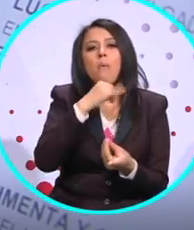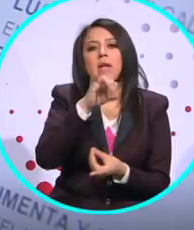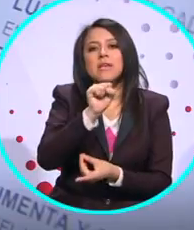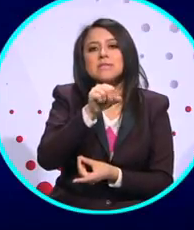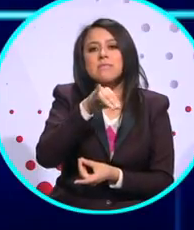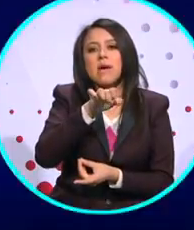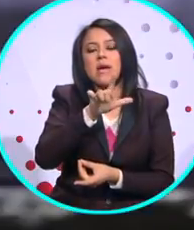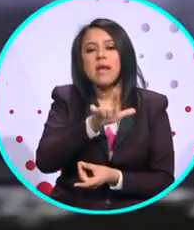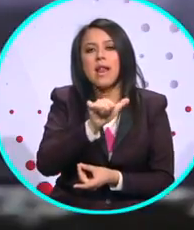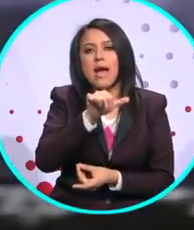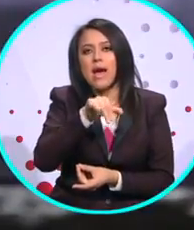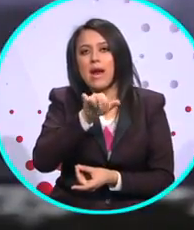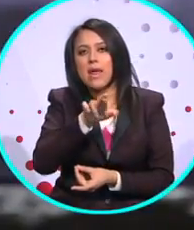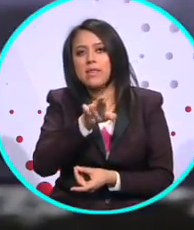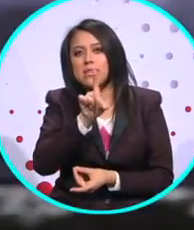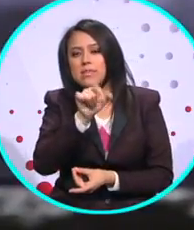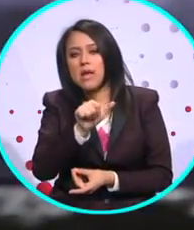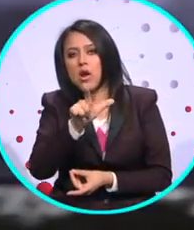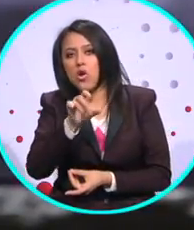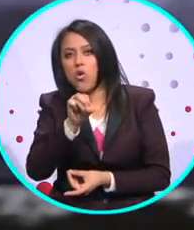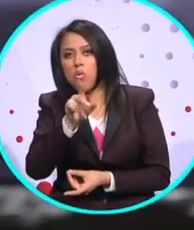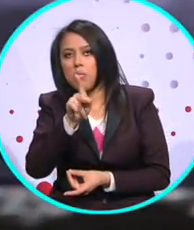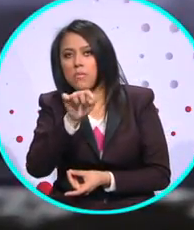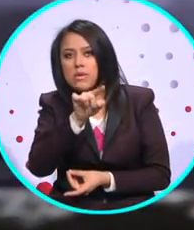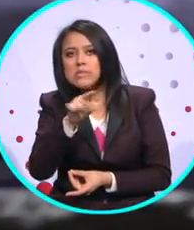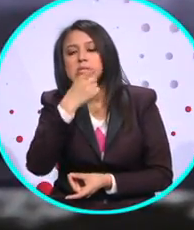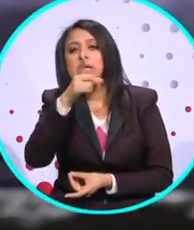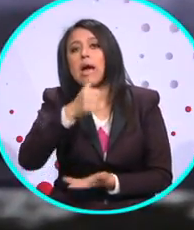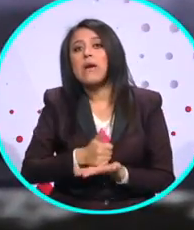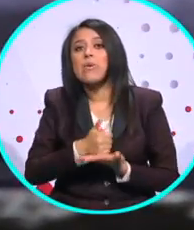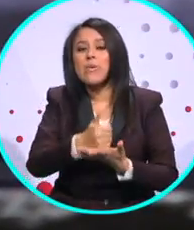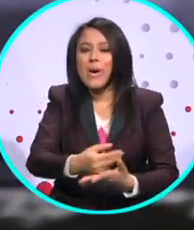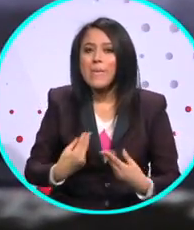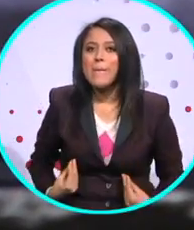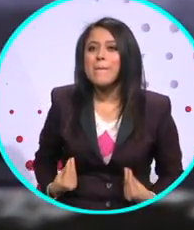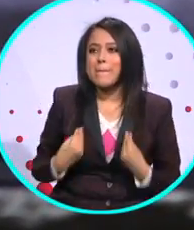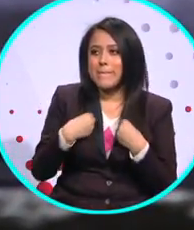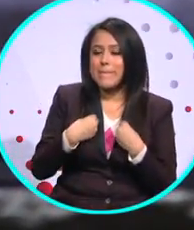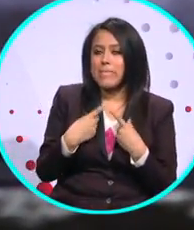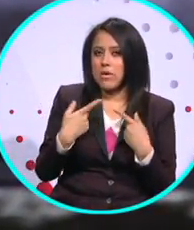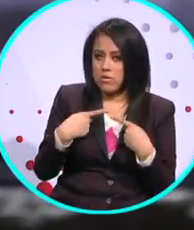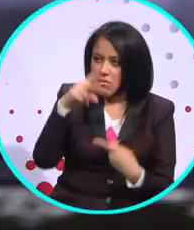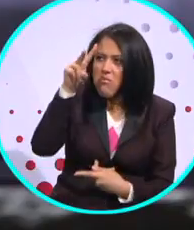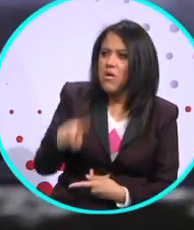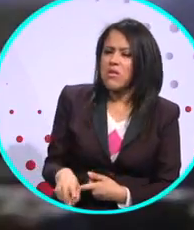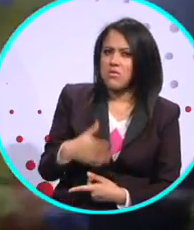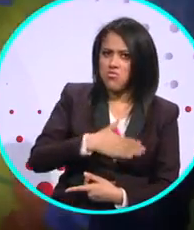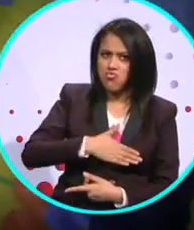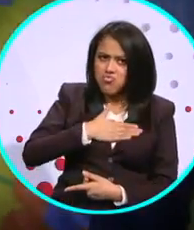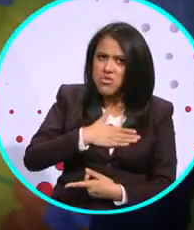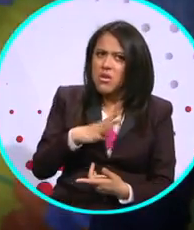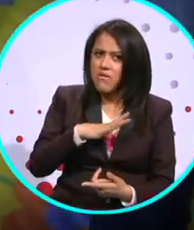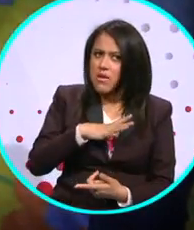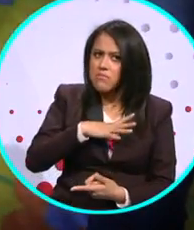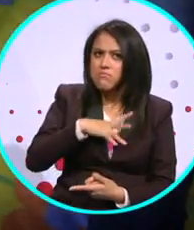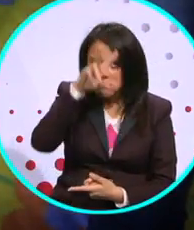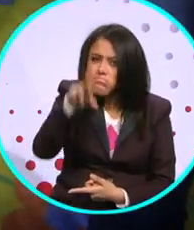López. Dicen que apoyan al ciudadano, que nos lo demuestren, que hay justicia.